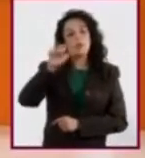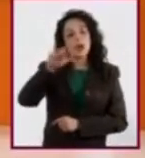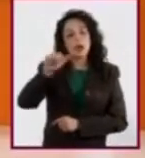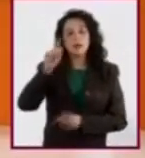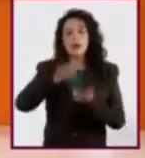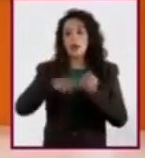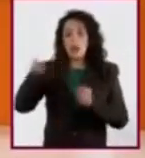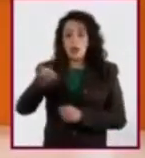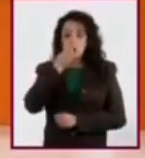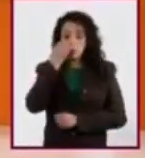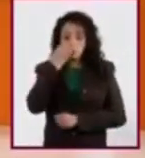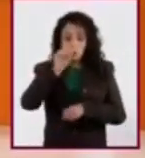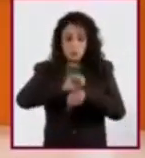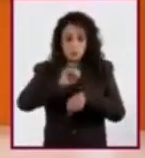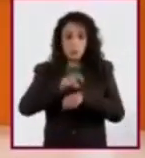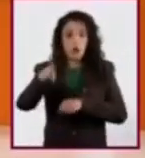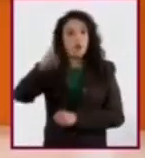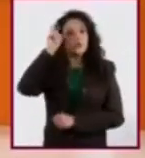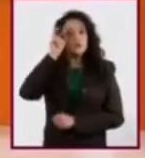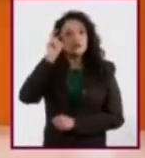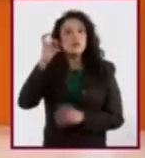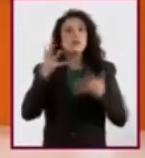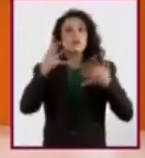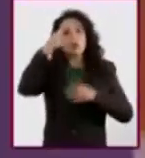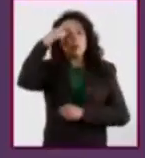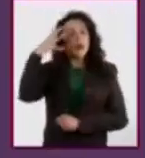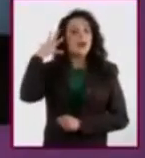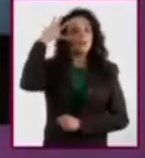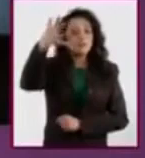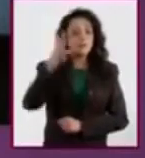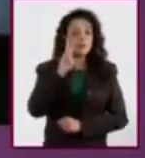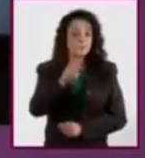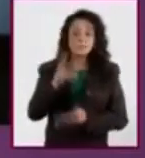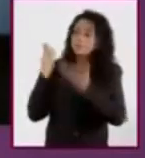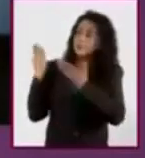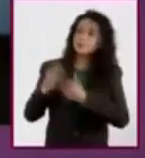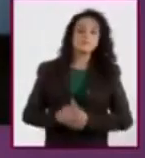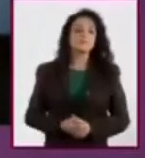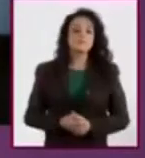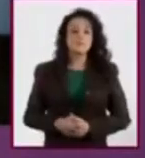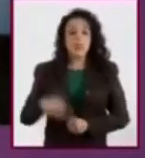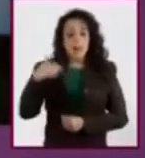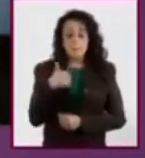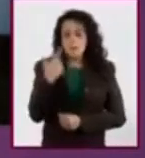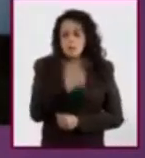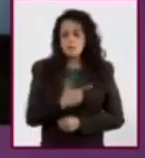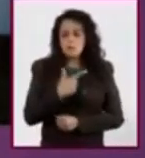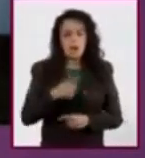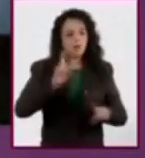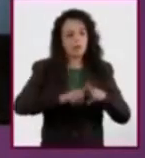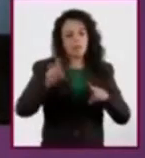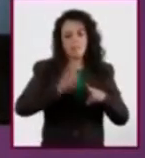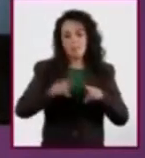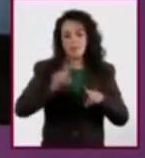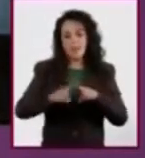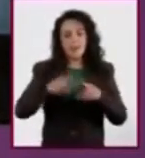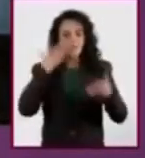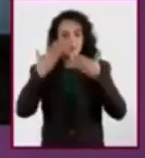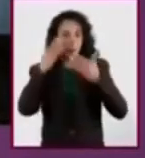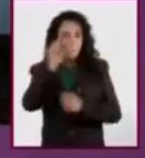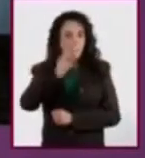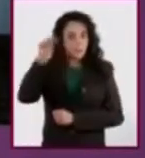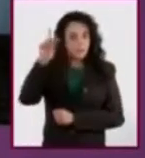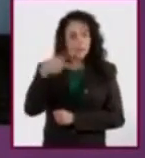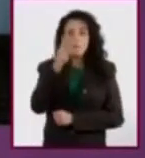sus sueños, expectativas y planes para el futuro. A mí me gustan varias profesiones. Todavía no estoy